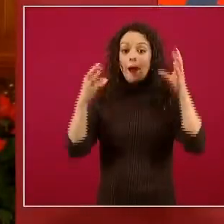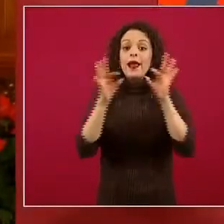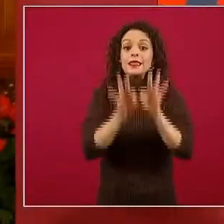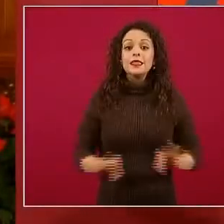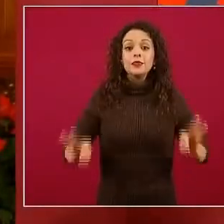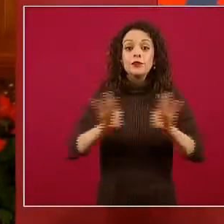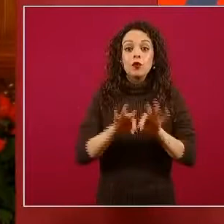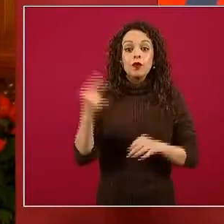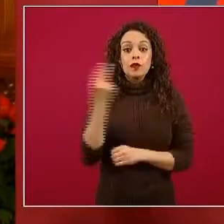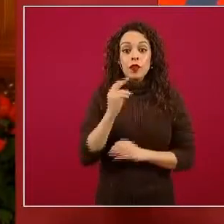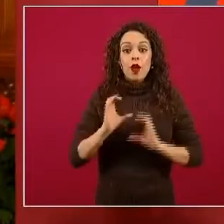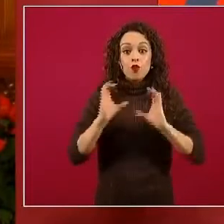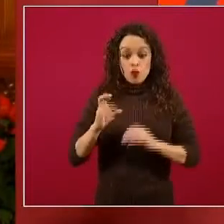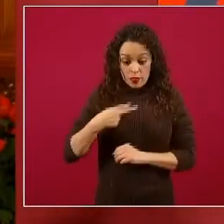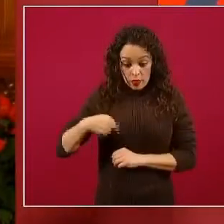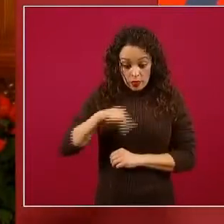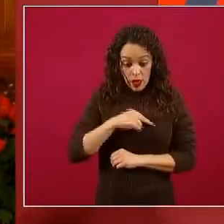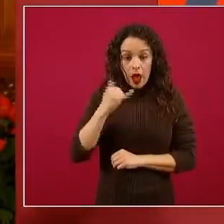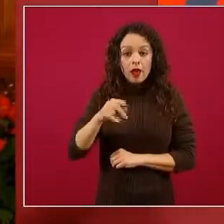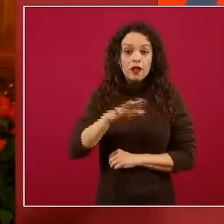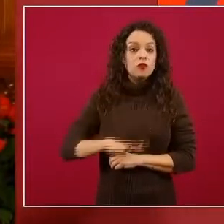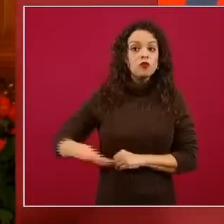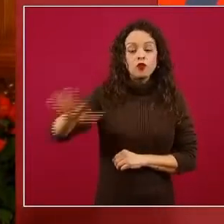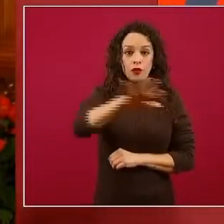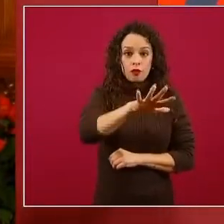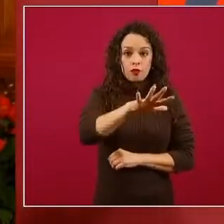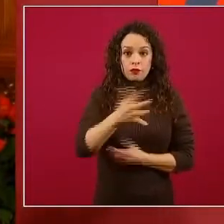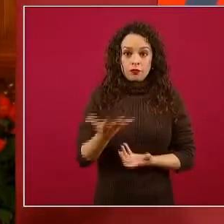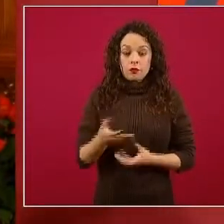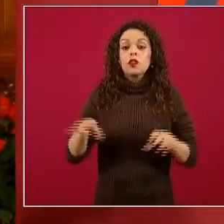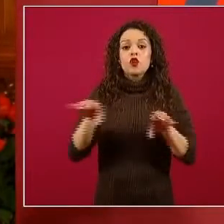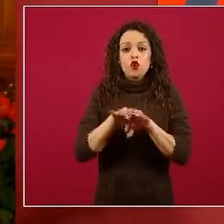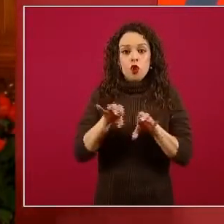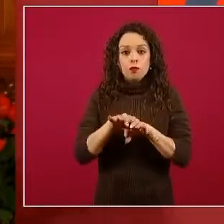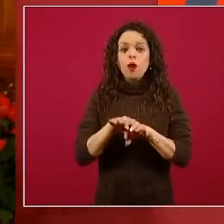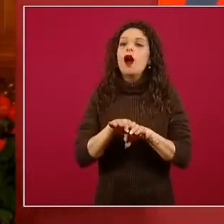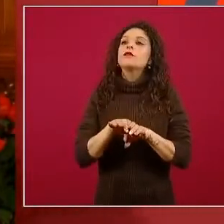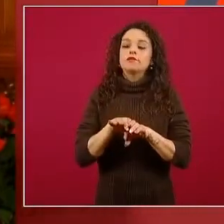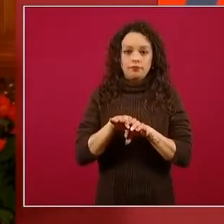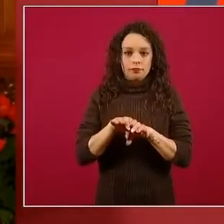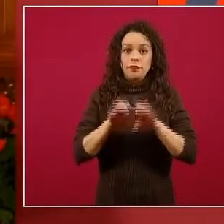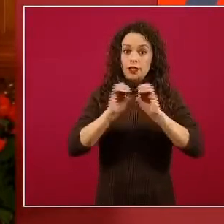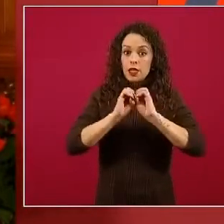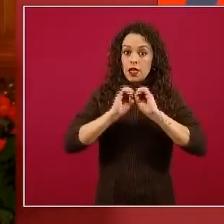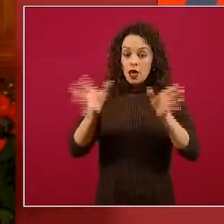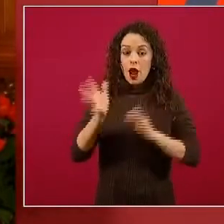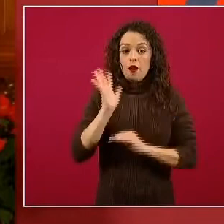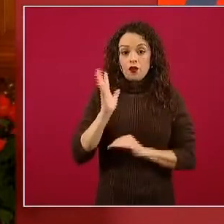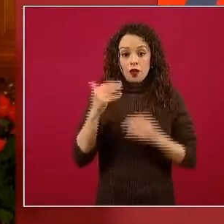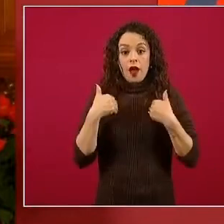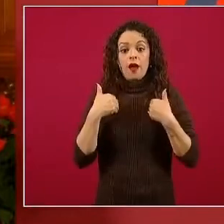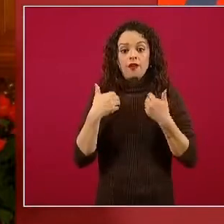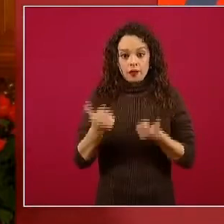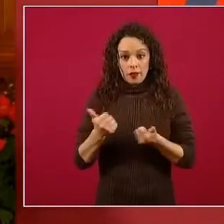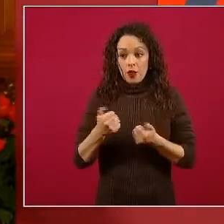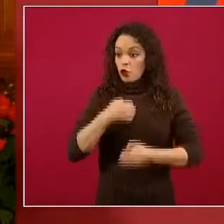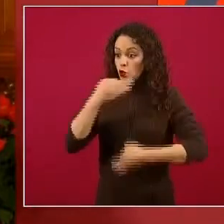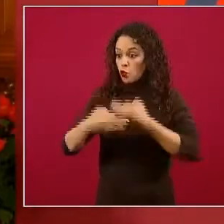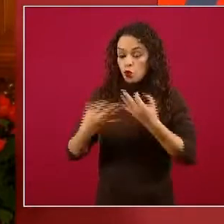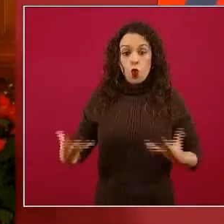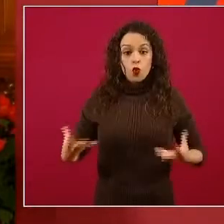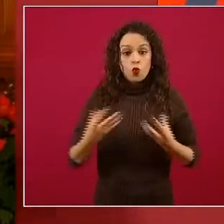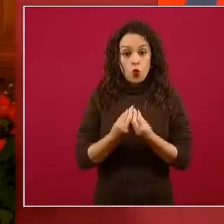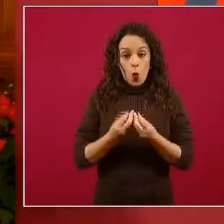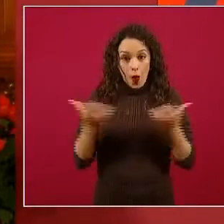y cuidar a los demás, siguiendo medidas que claramente han mostrado que si las hacemos todas y